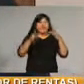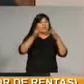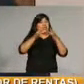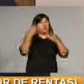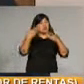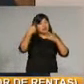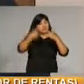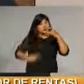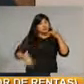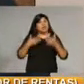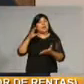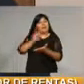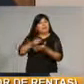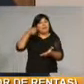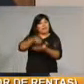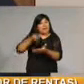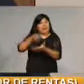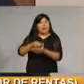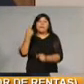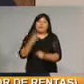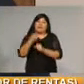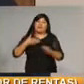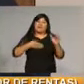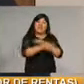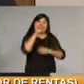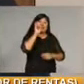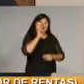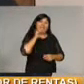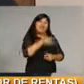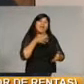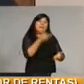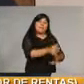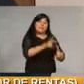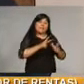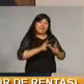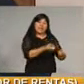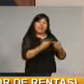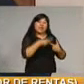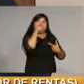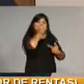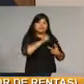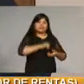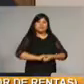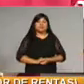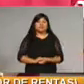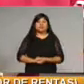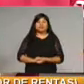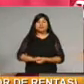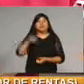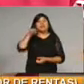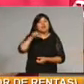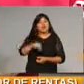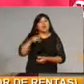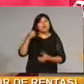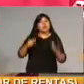la clave fiscal si hay que gestionarla en la actividad que gestionará la dirección este o en las delegaciones y esto es muy importante no